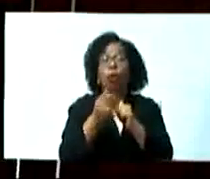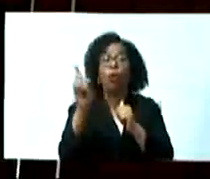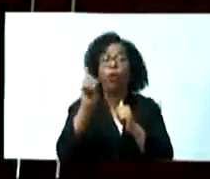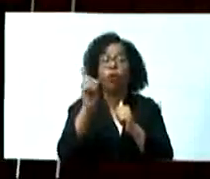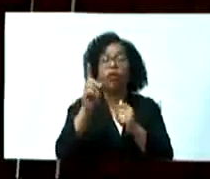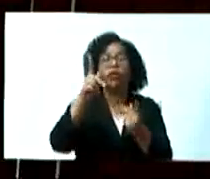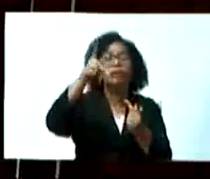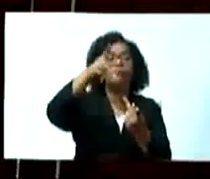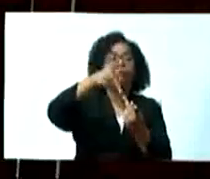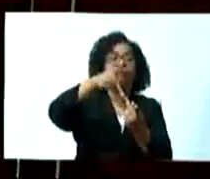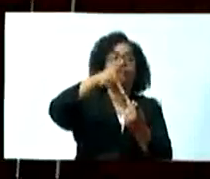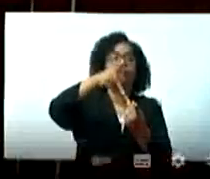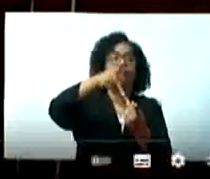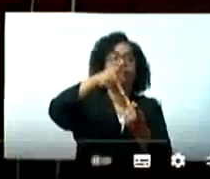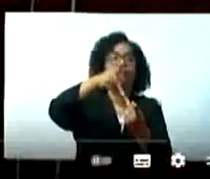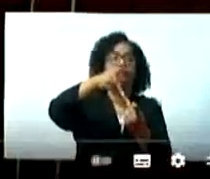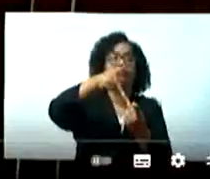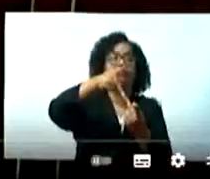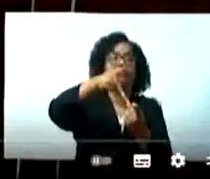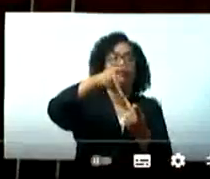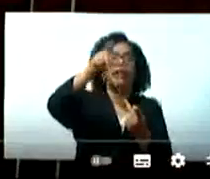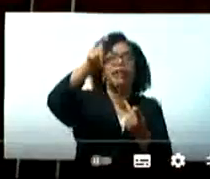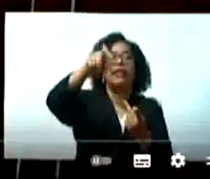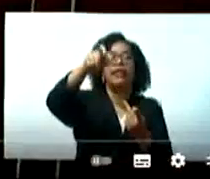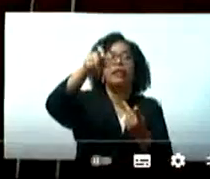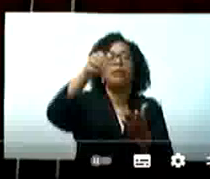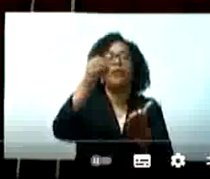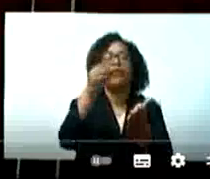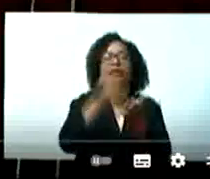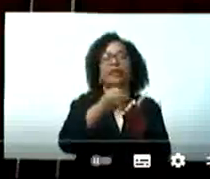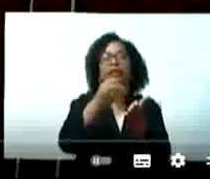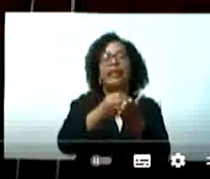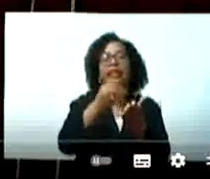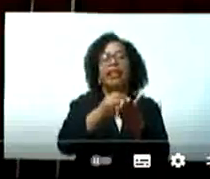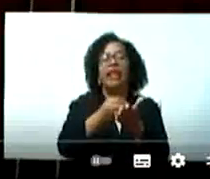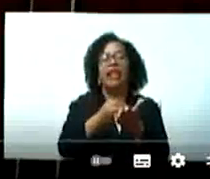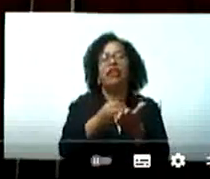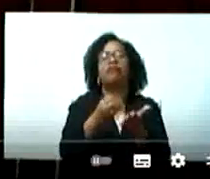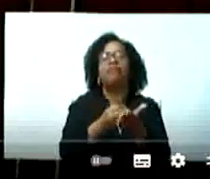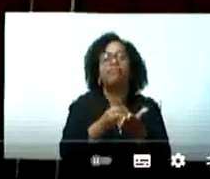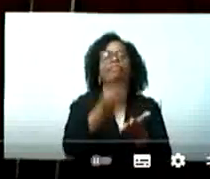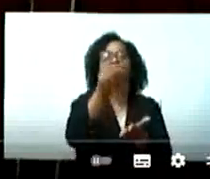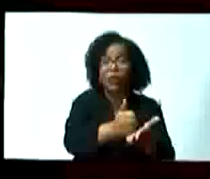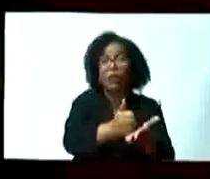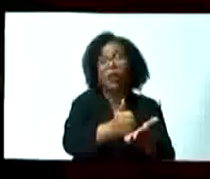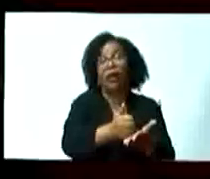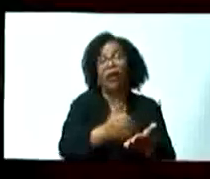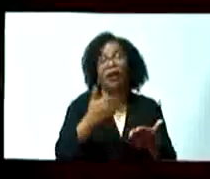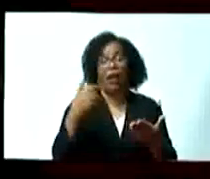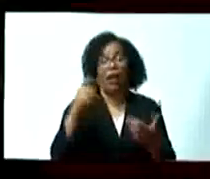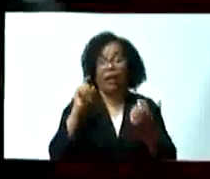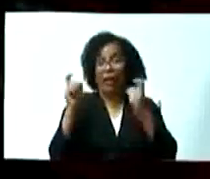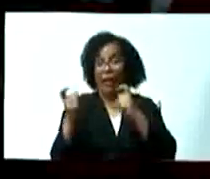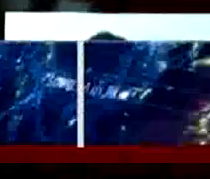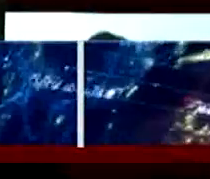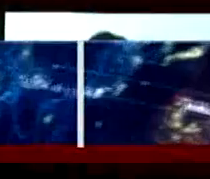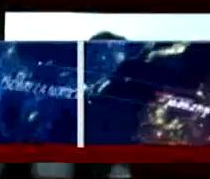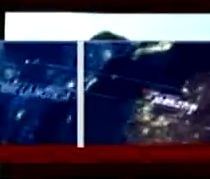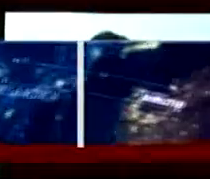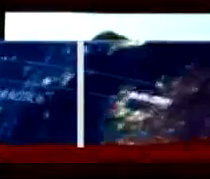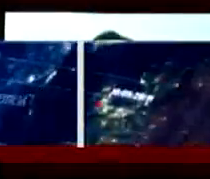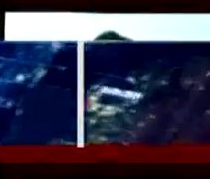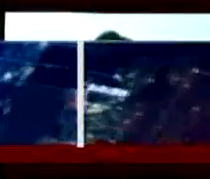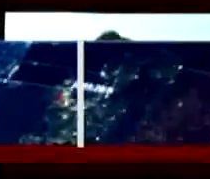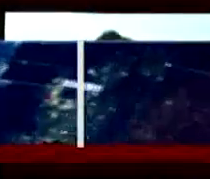Si queremos tener mejor país, tenemos que invertir en la Universidad Autónoma de Santo Domingo. En la provincia de La Alta